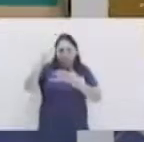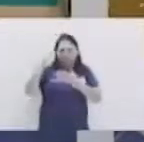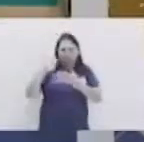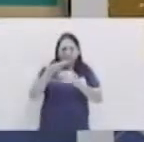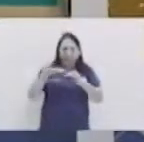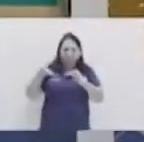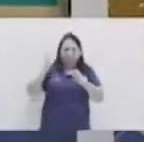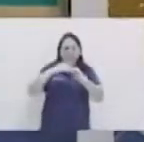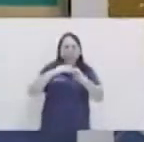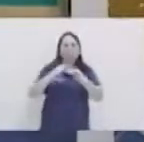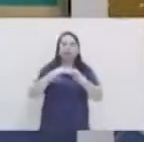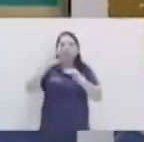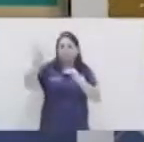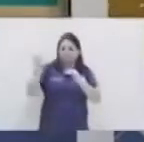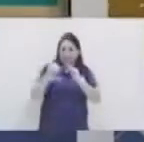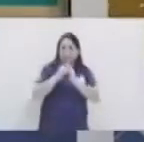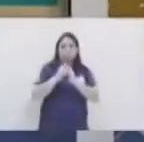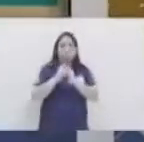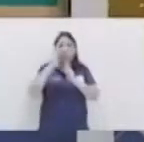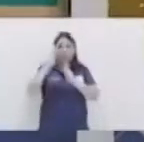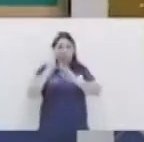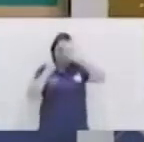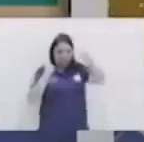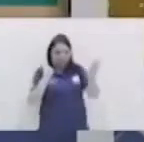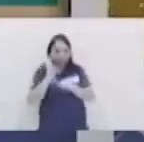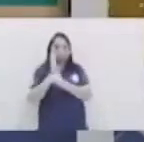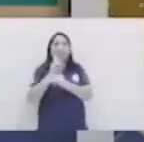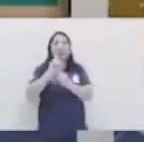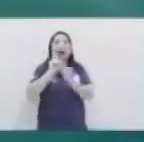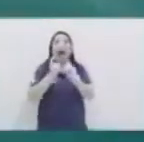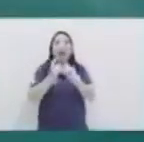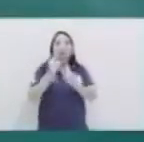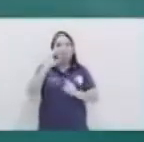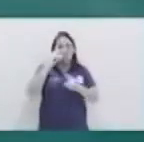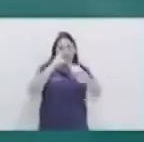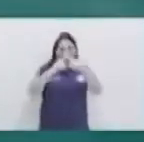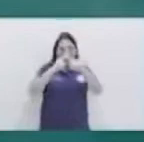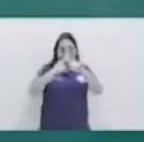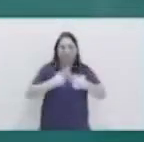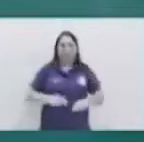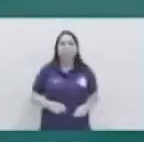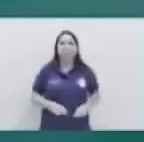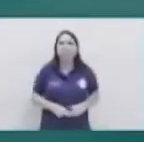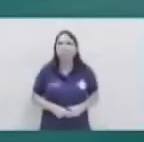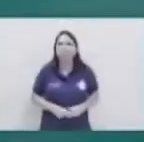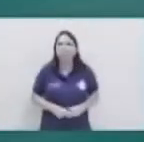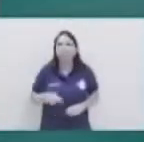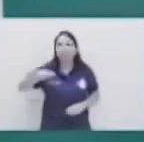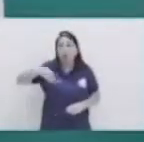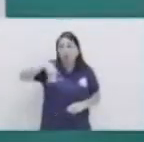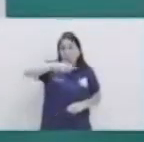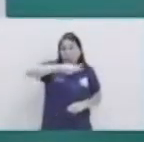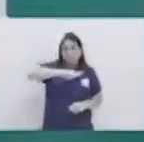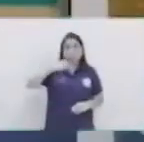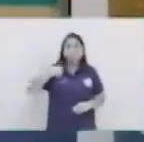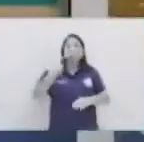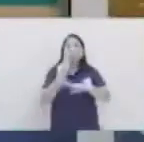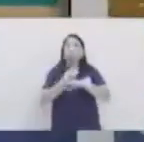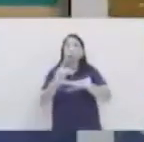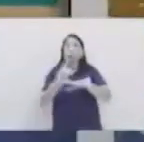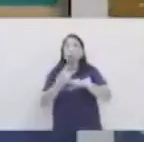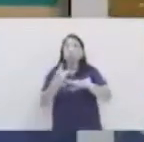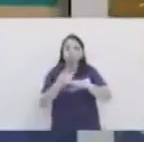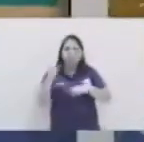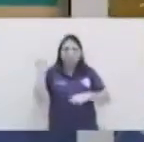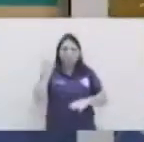y, sustituyendo el valor de x que acabamos de encontrar en la ecuación. Nosotros en este caso vamos a utilizar esta ecuación, que es mucho